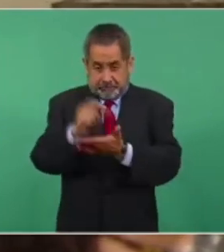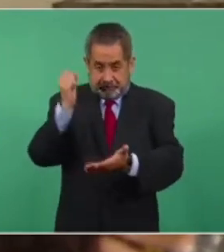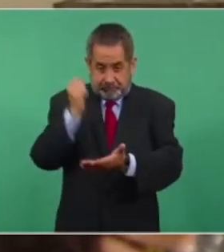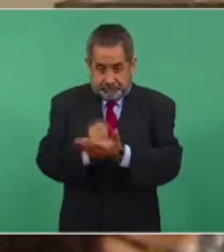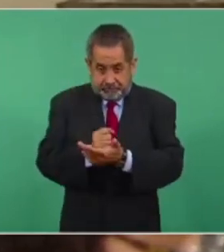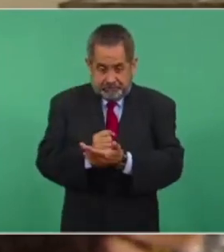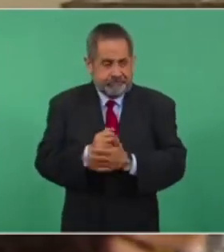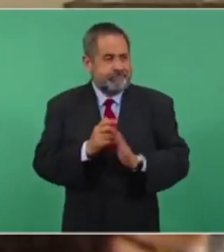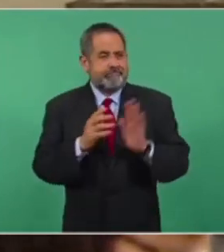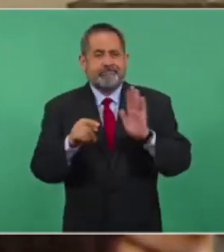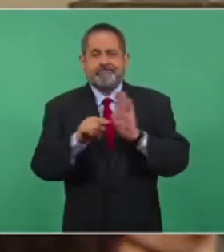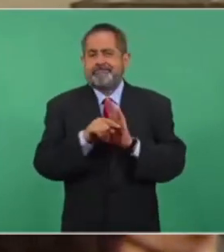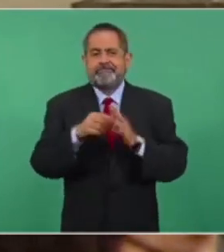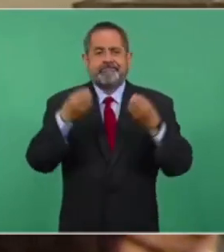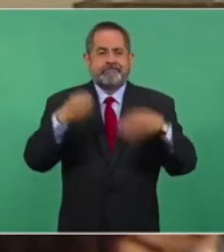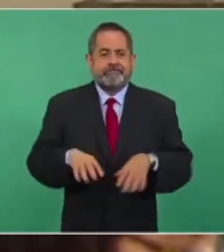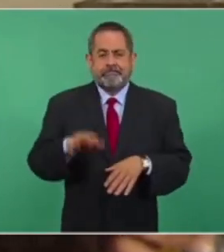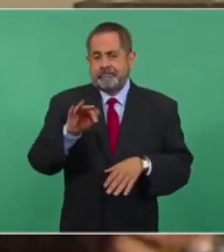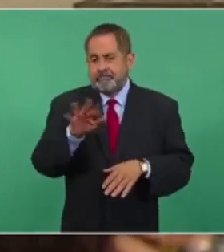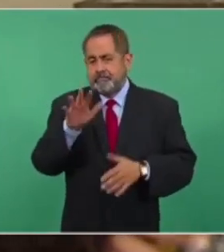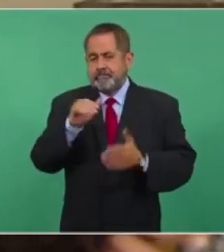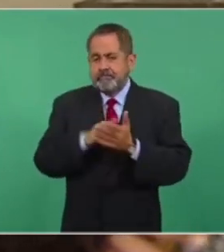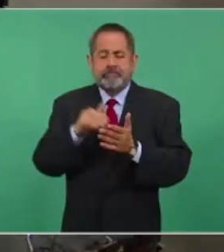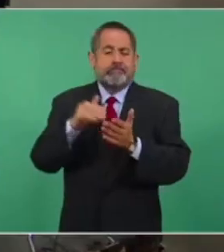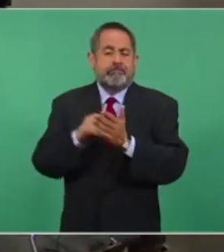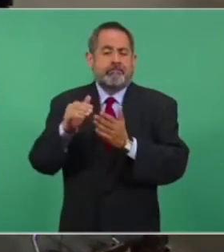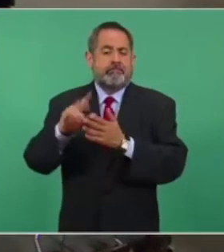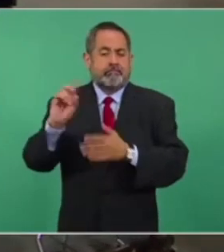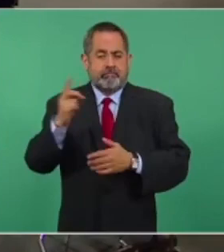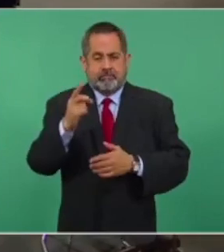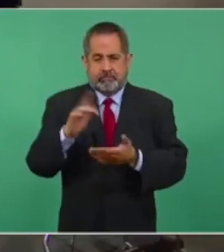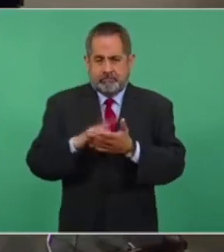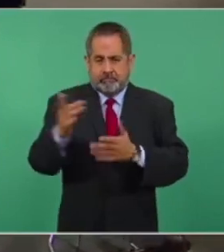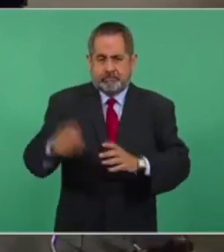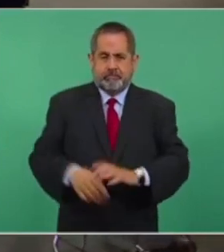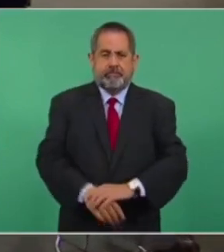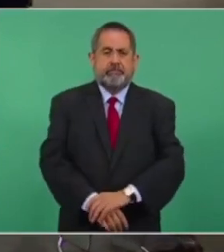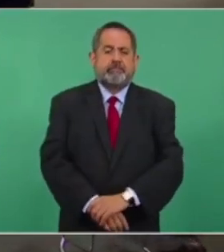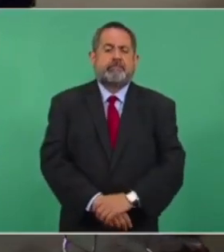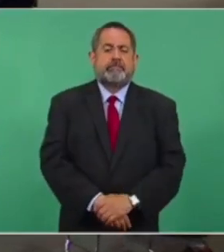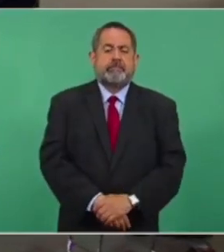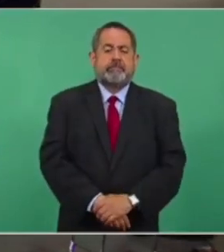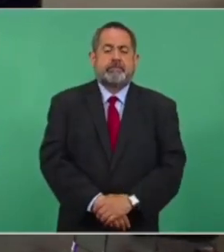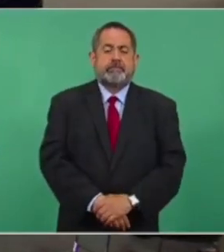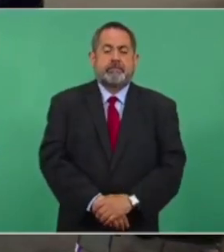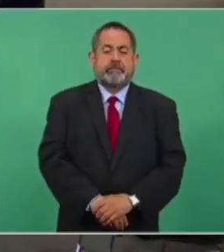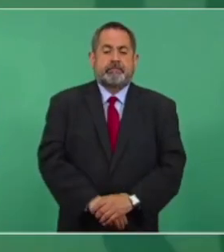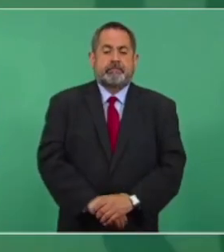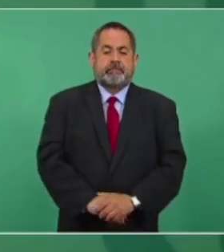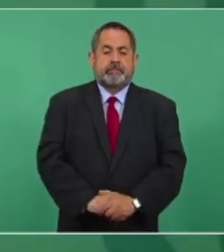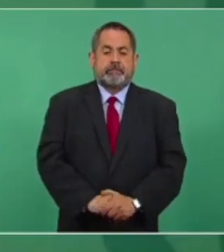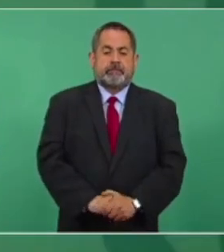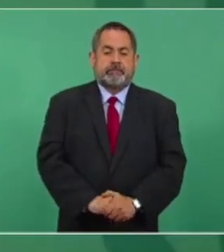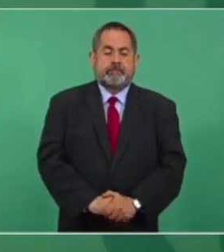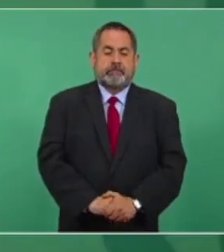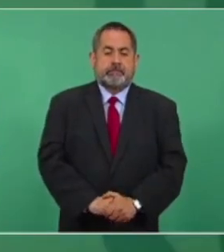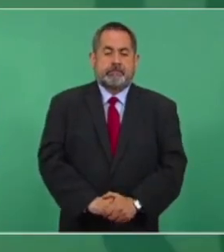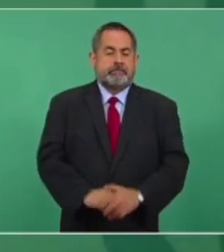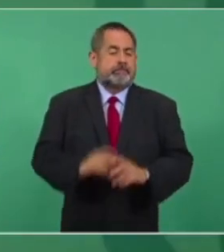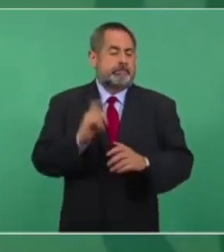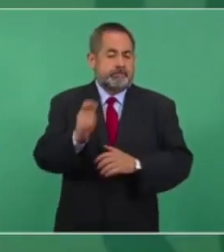menos 44,000 millones de dólares, presidente. Gracias. Bueno, que la reforma